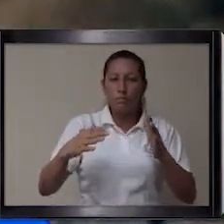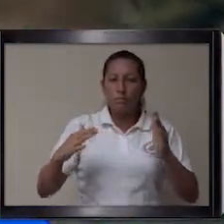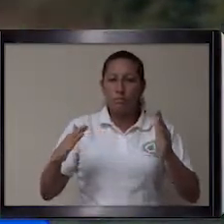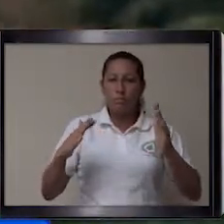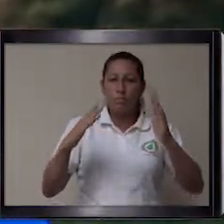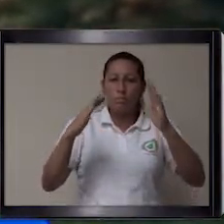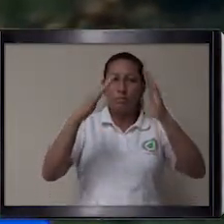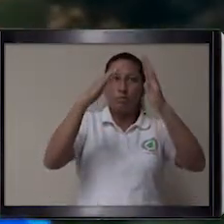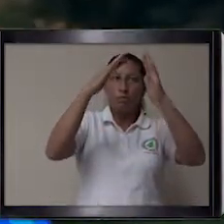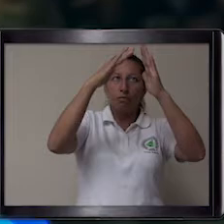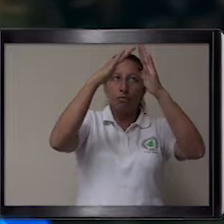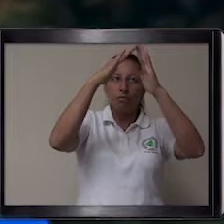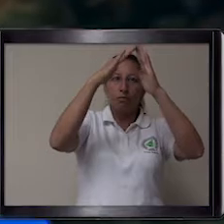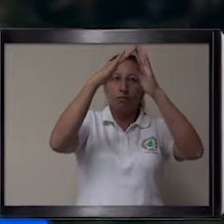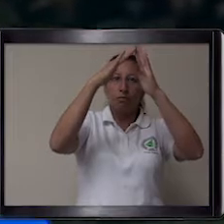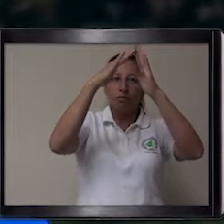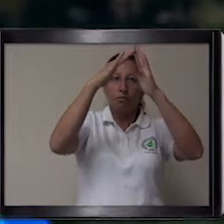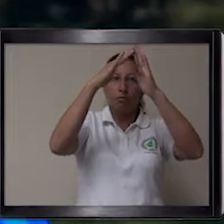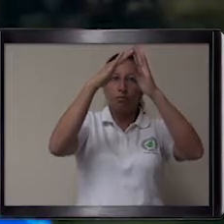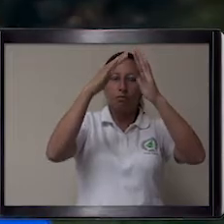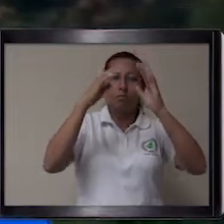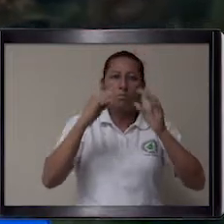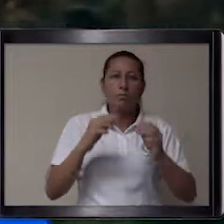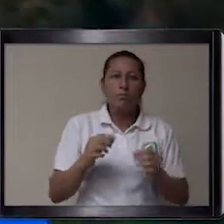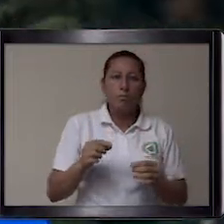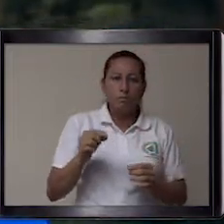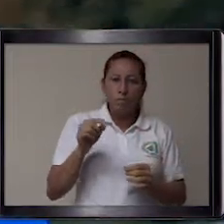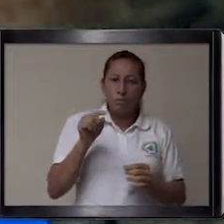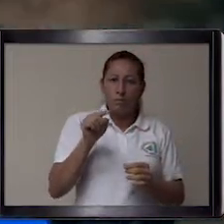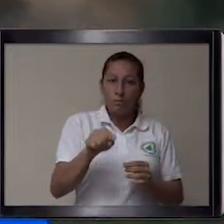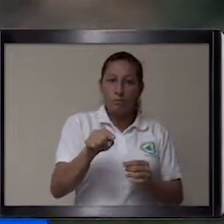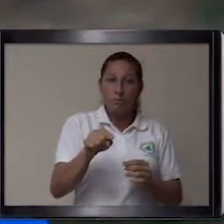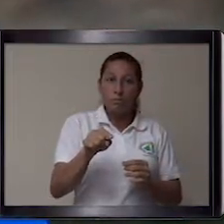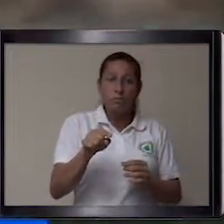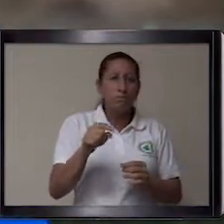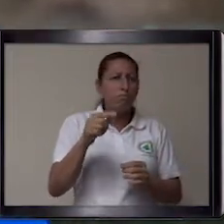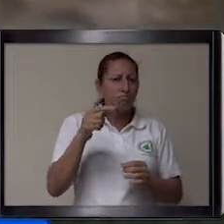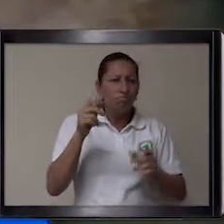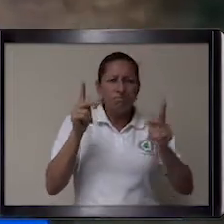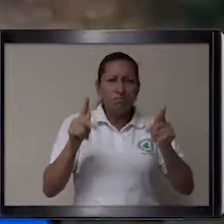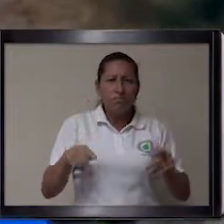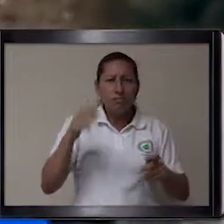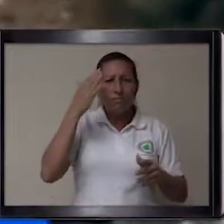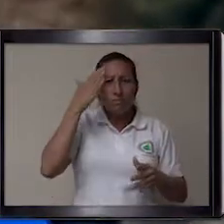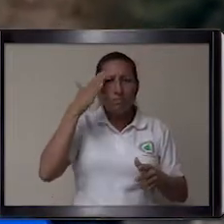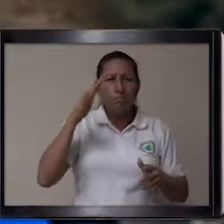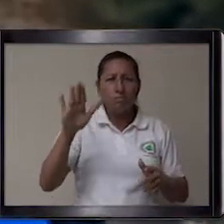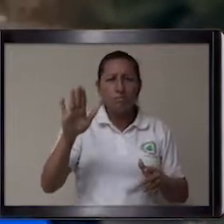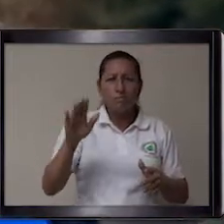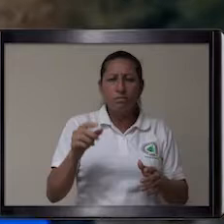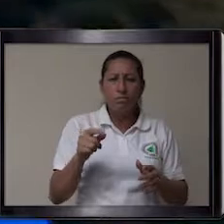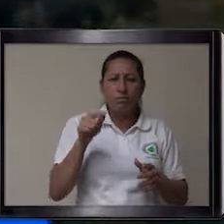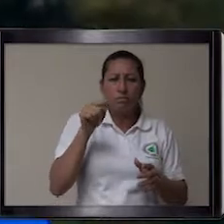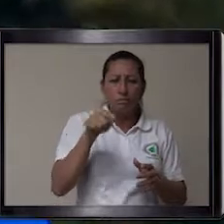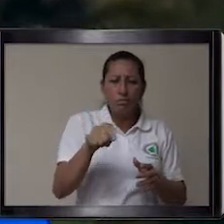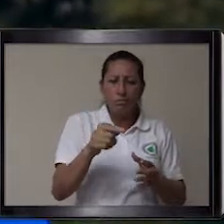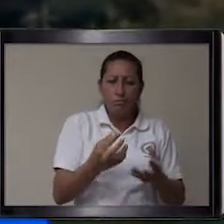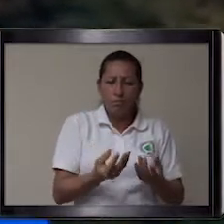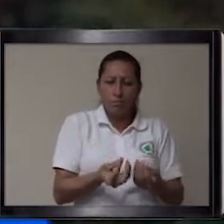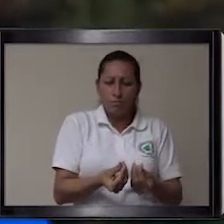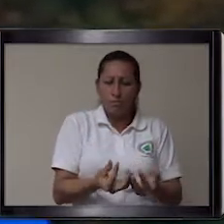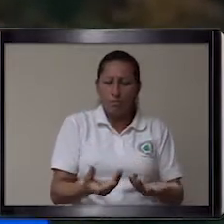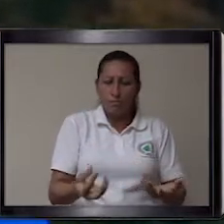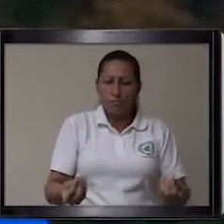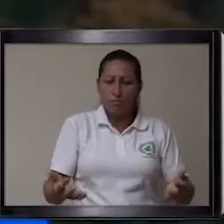relieve abrupto, relieve montañoso. Entonces, si ya nosotros sabemos eso, entonces ya sabemos que estamos en presencia de un